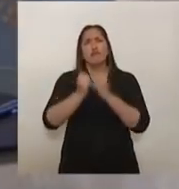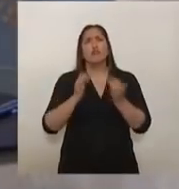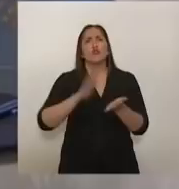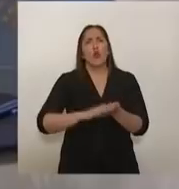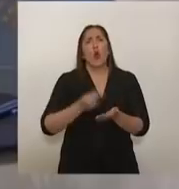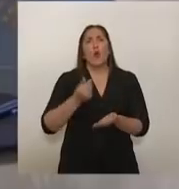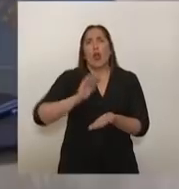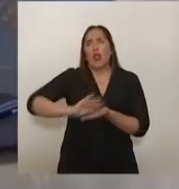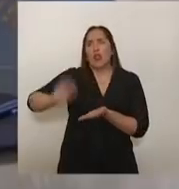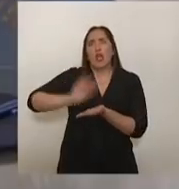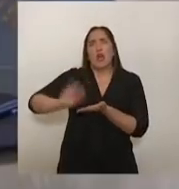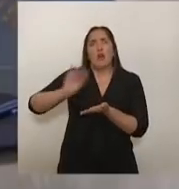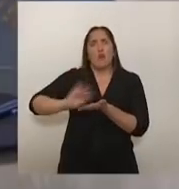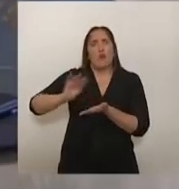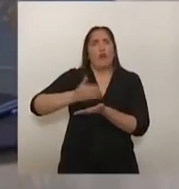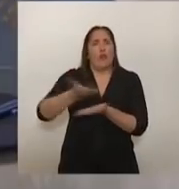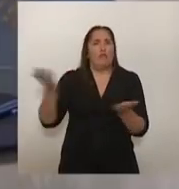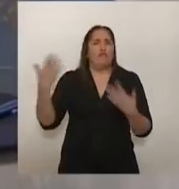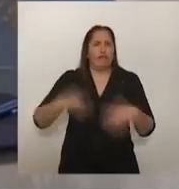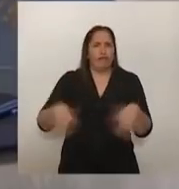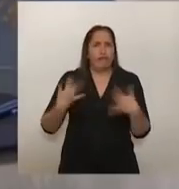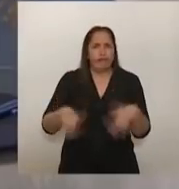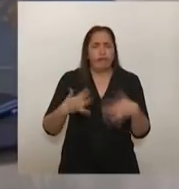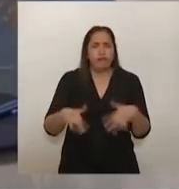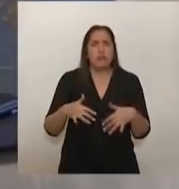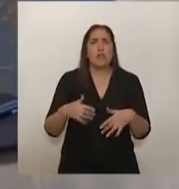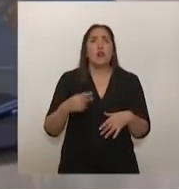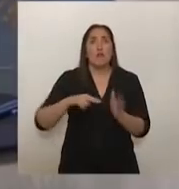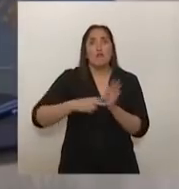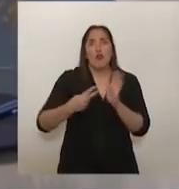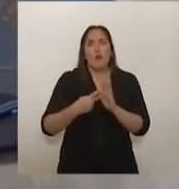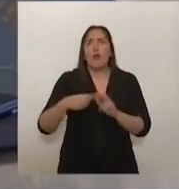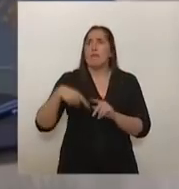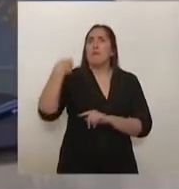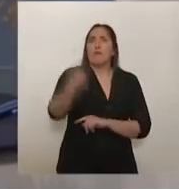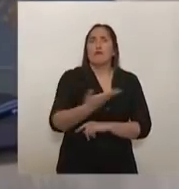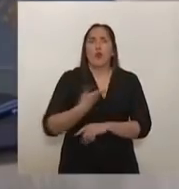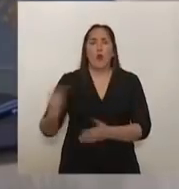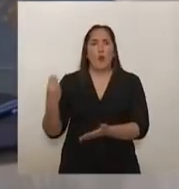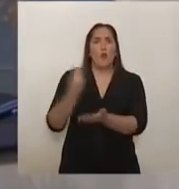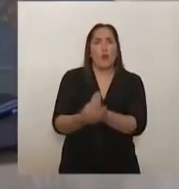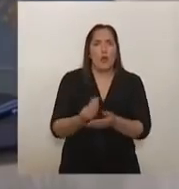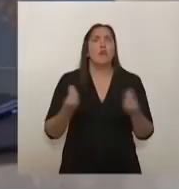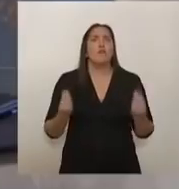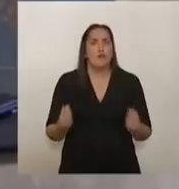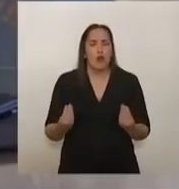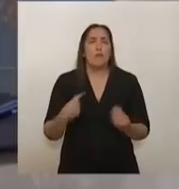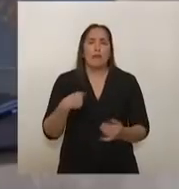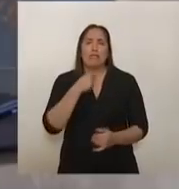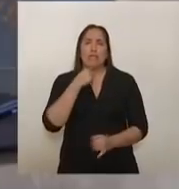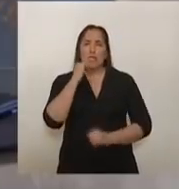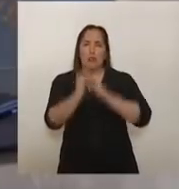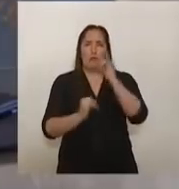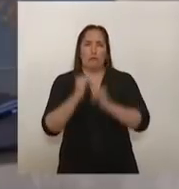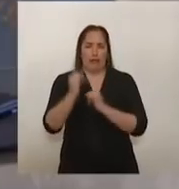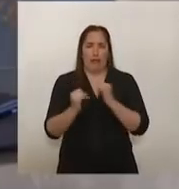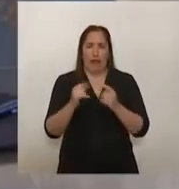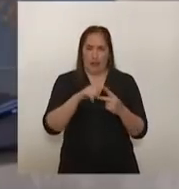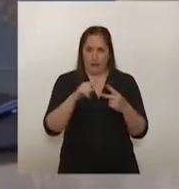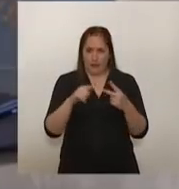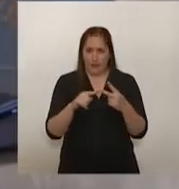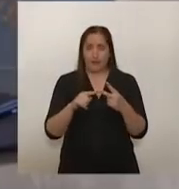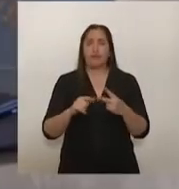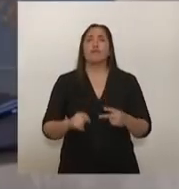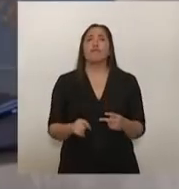crecimiento de la deuda pública y de cómo es un problema para el próximo gobierno. Quiero explicar las 2 cosas. Por un